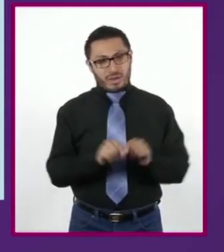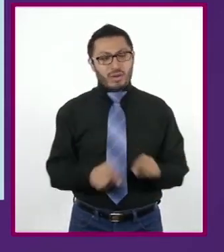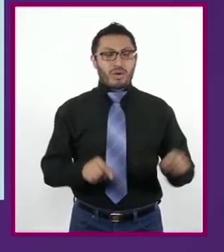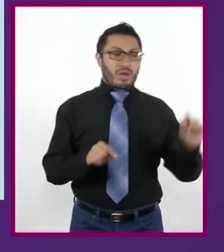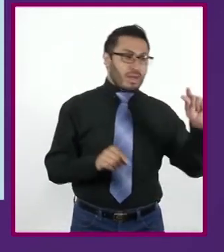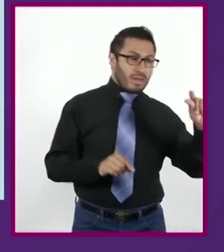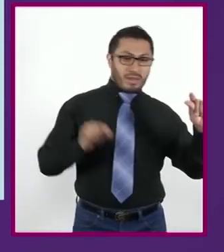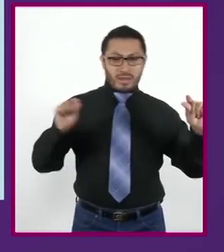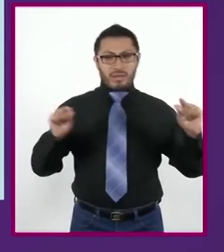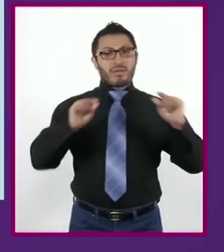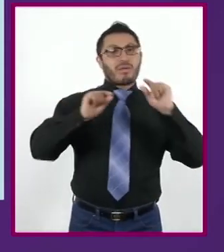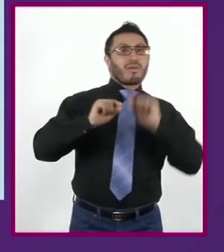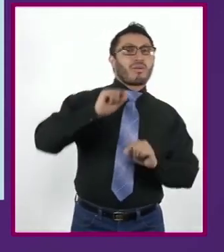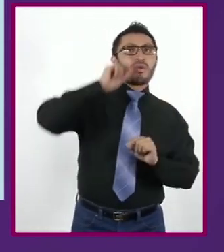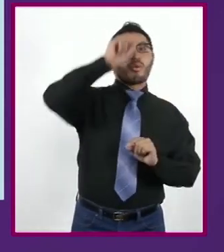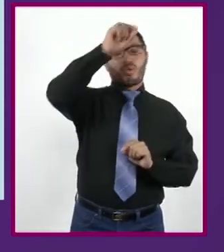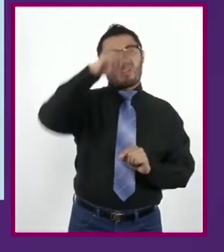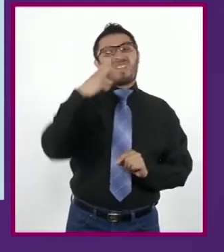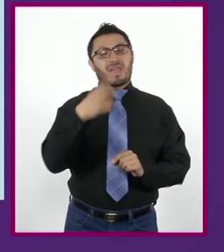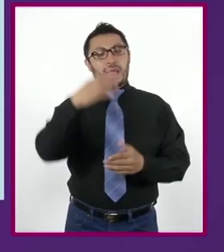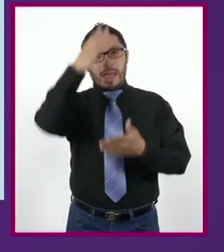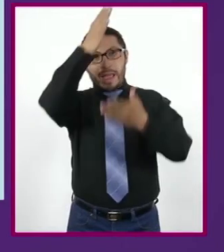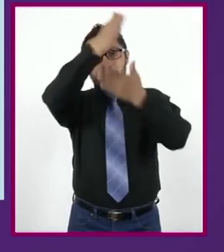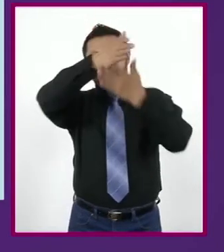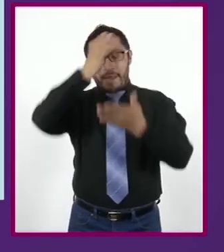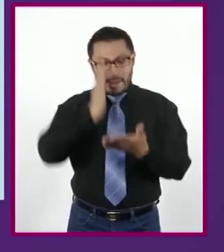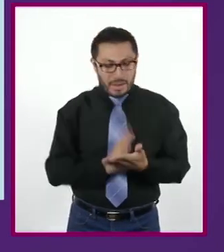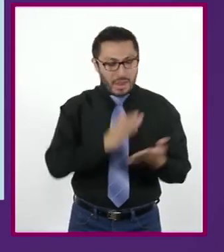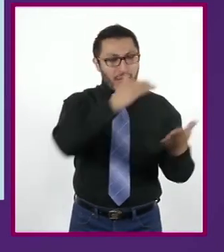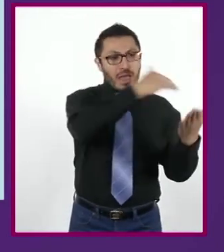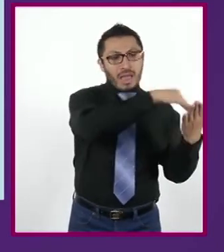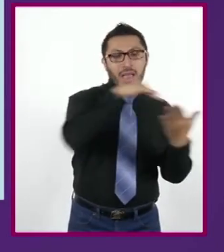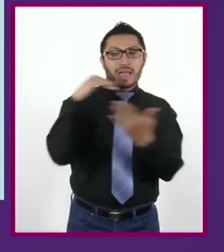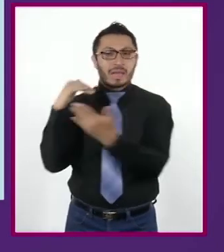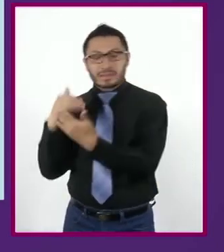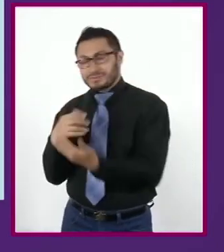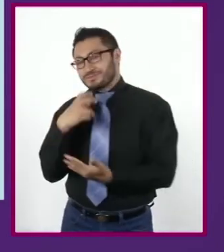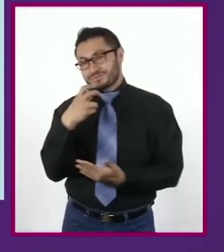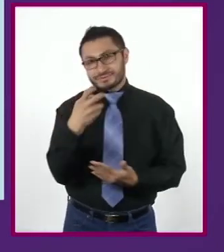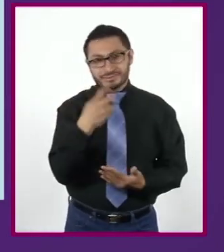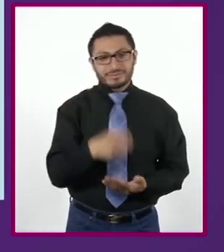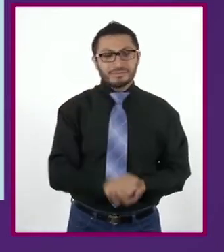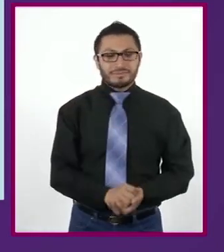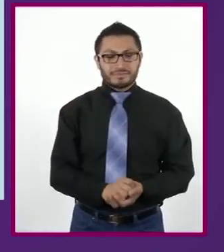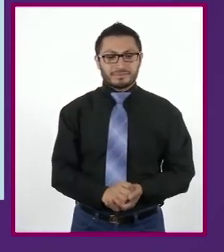son los puntos medios de cada lado del terreno.